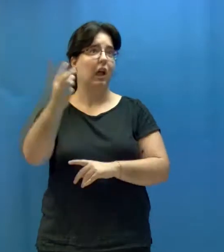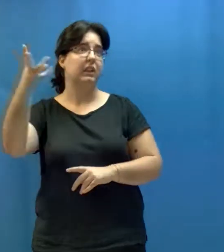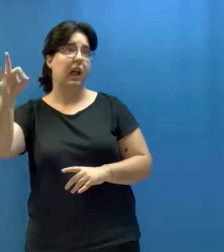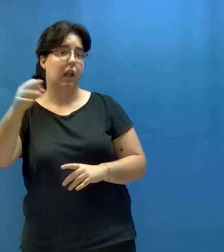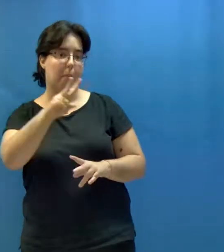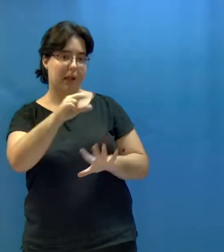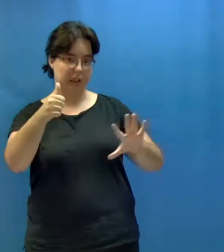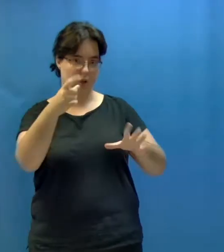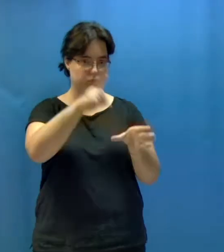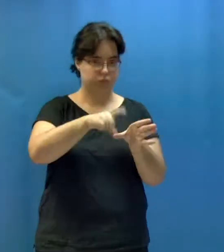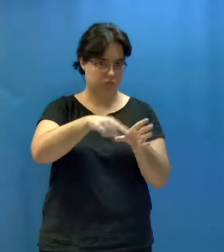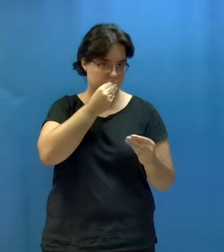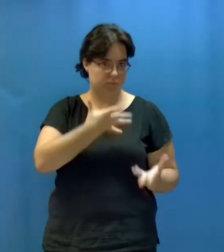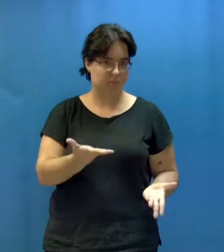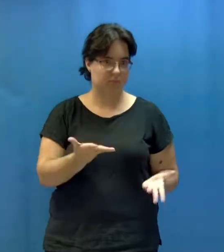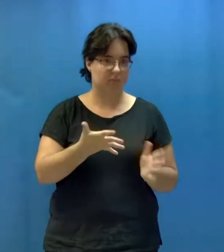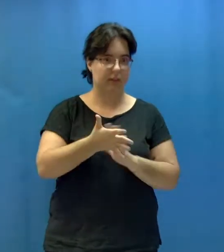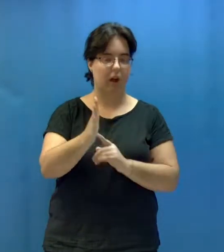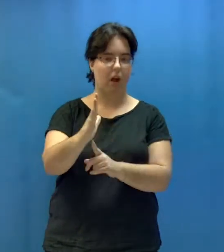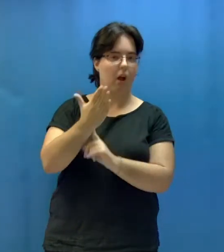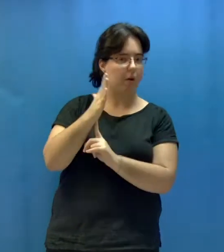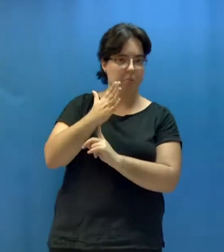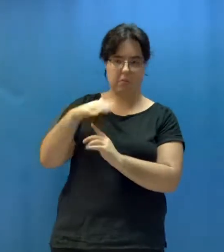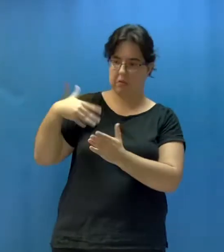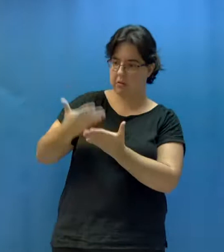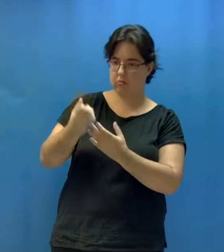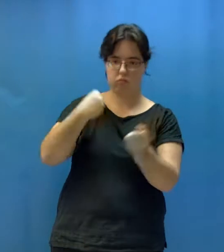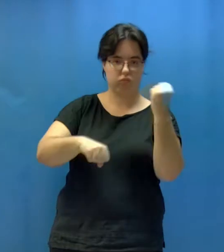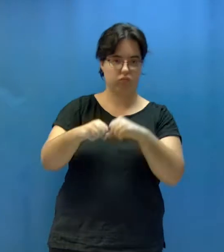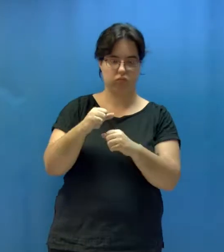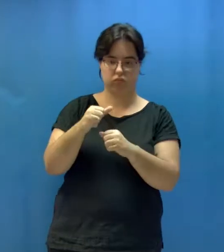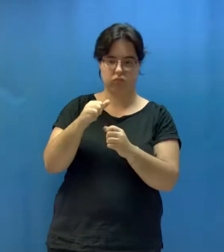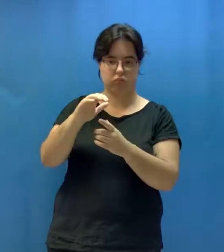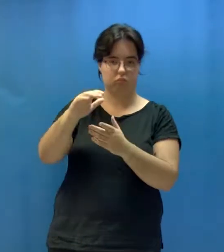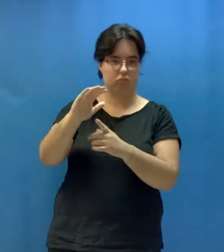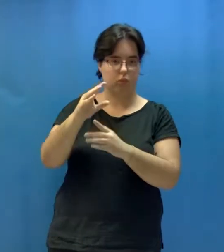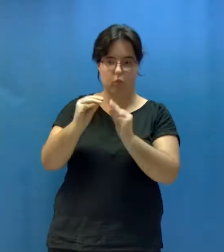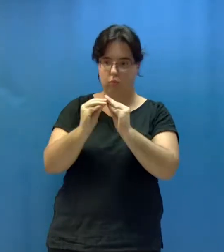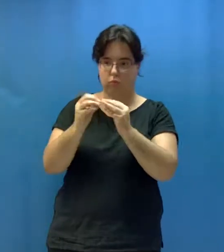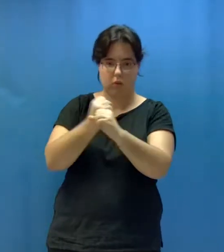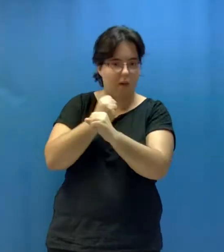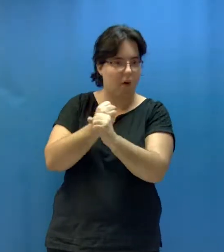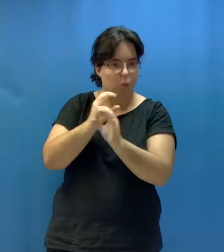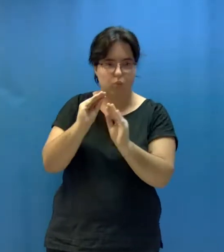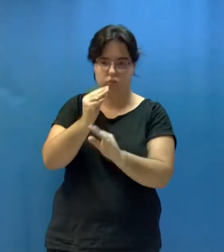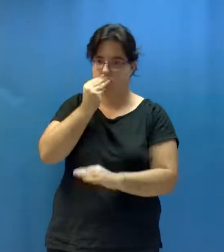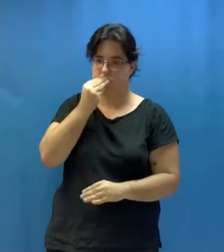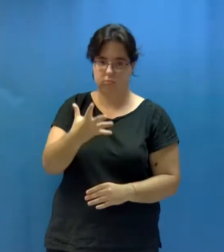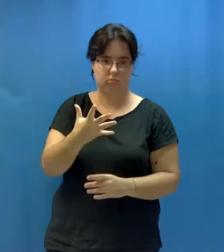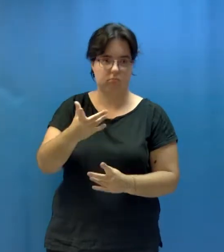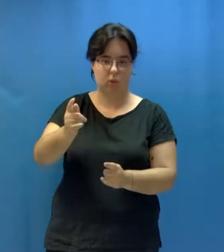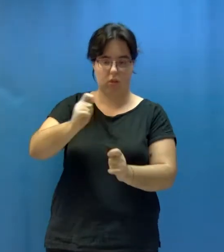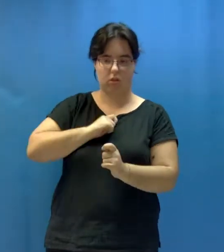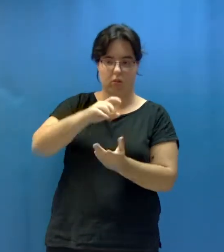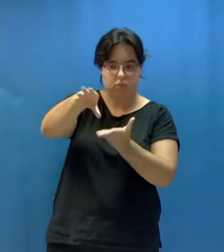cuyo funcionamiento ha sido ejemplar a lo largo de estos últimos 30 años y cuya labor ha sido fundamental para recoger las inquietudes